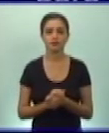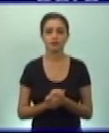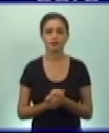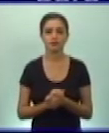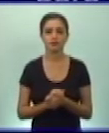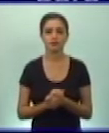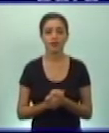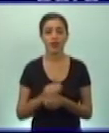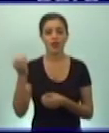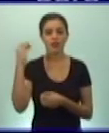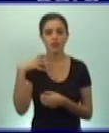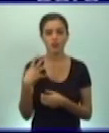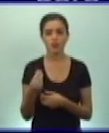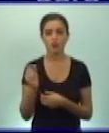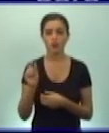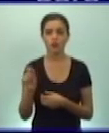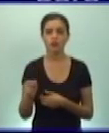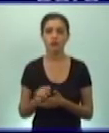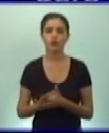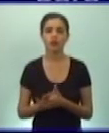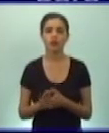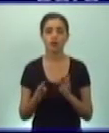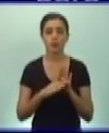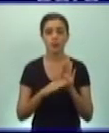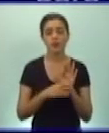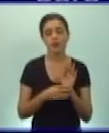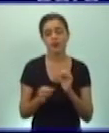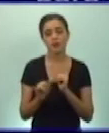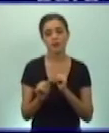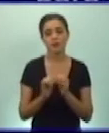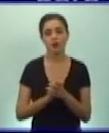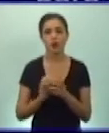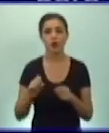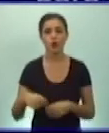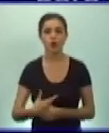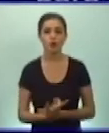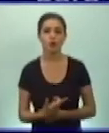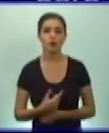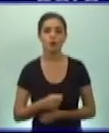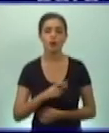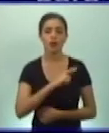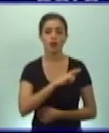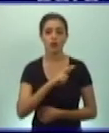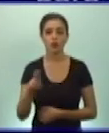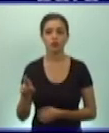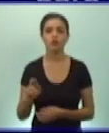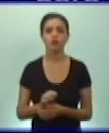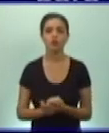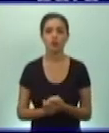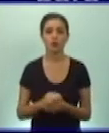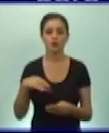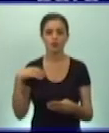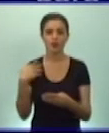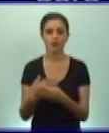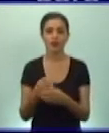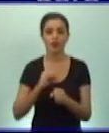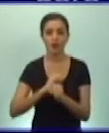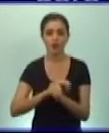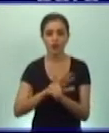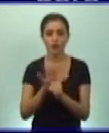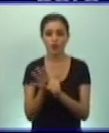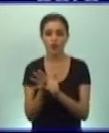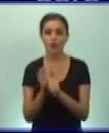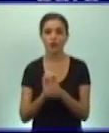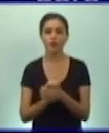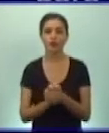estas personas forman parte de esas medidas que toma la revolución para enfrentar esta tendencia que ya está marcada. Vuelvo